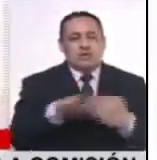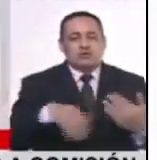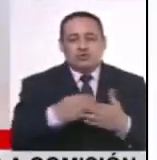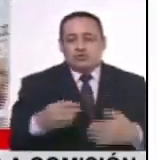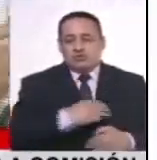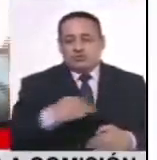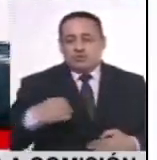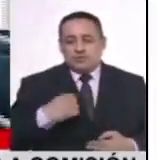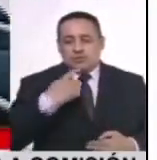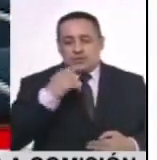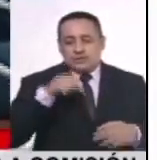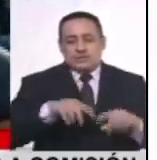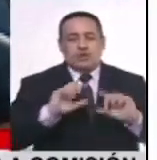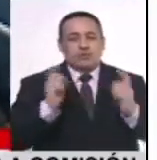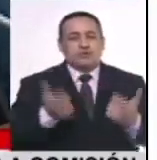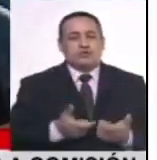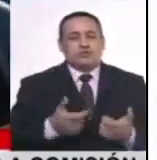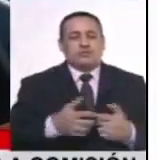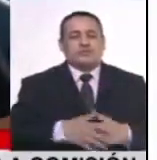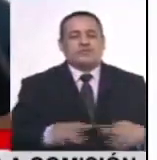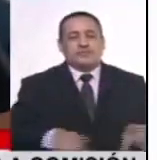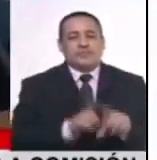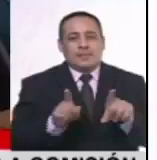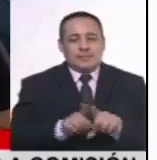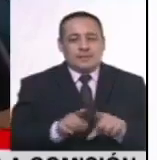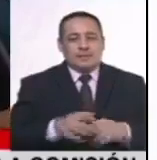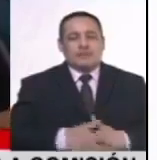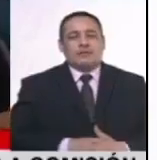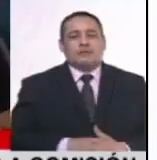miembros de esta comisión en sesión.